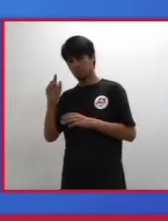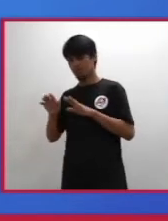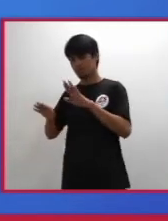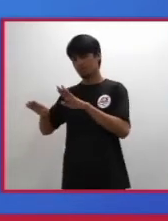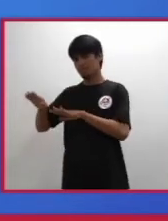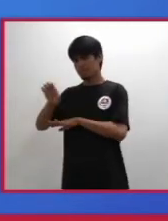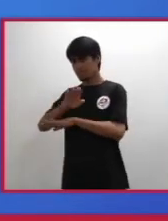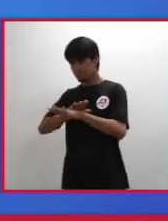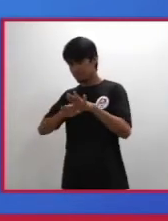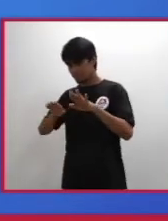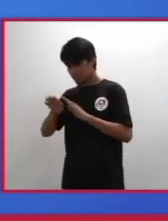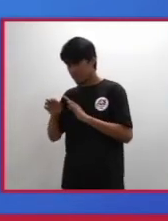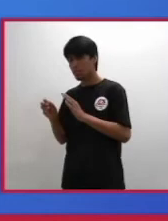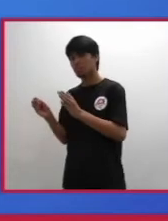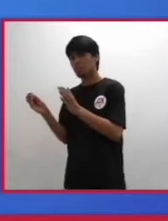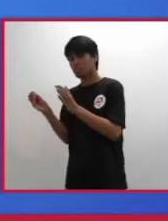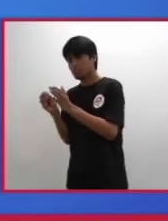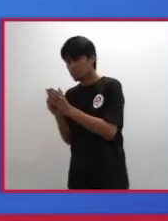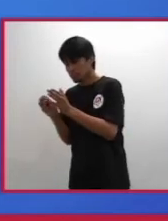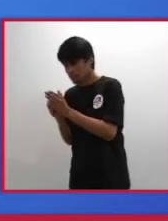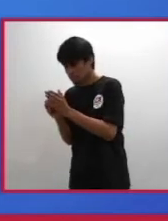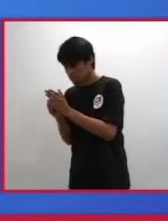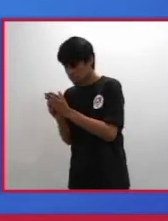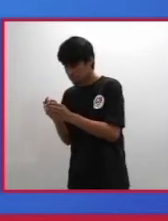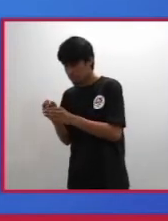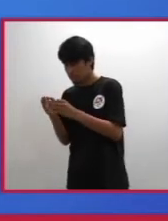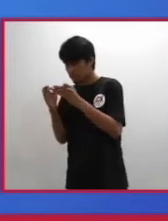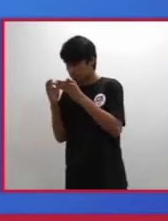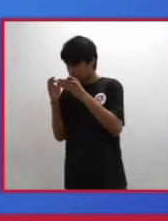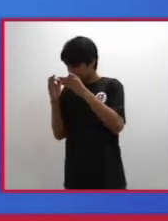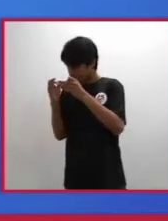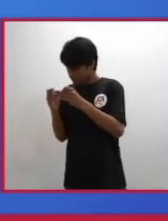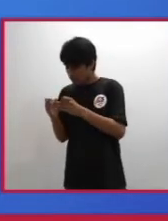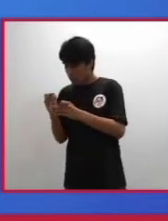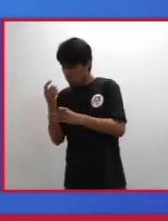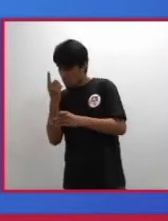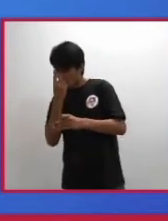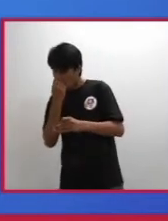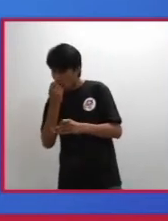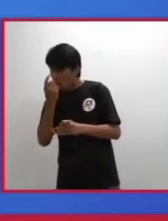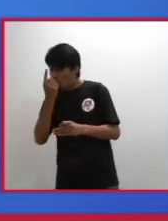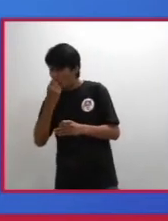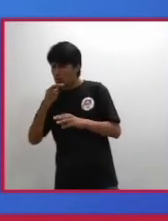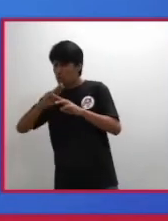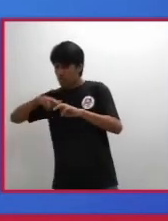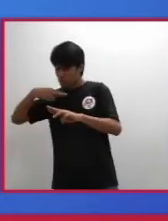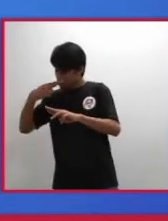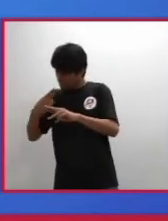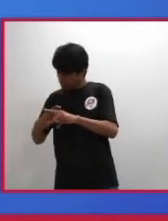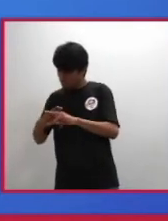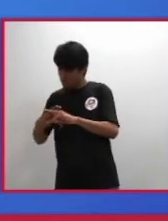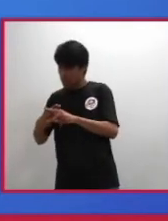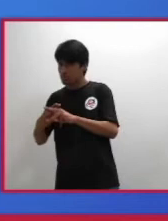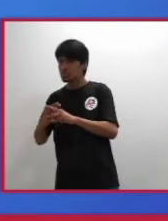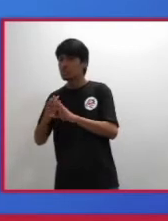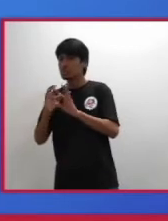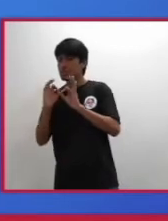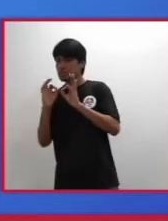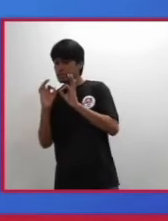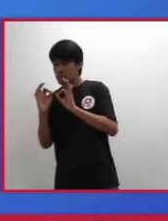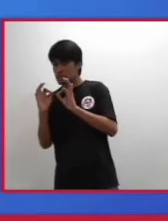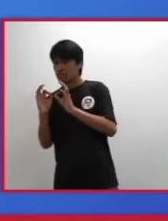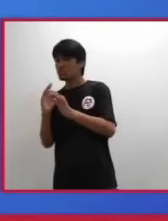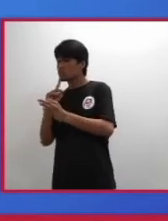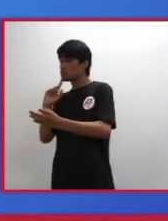planificación. Hacemos lo que planificamos, luego controlamos o chequeamos lo que hicimos